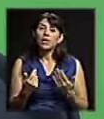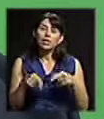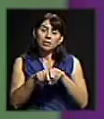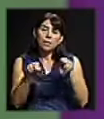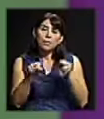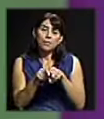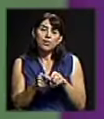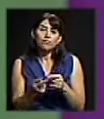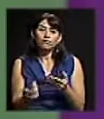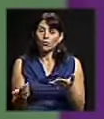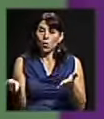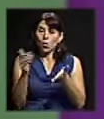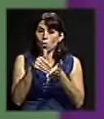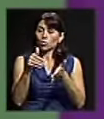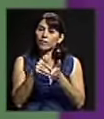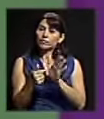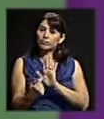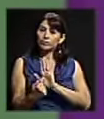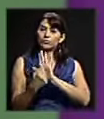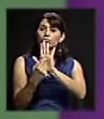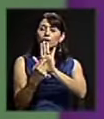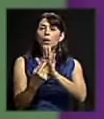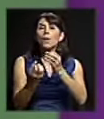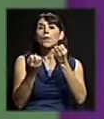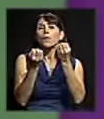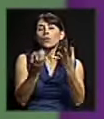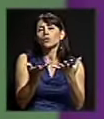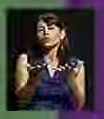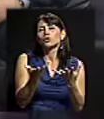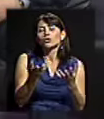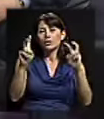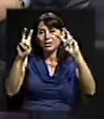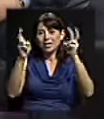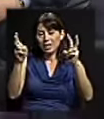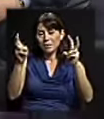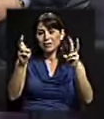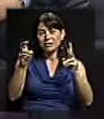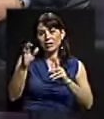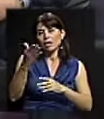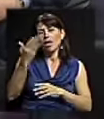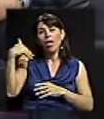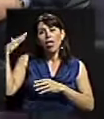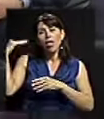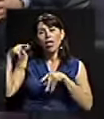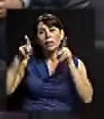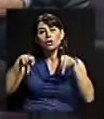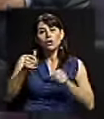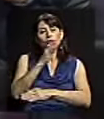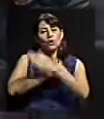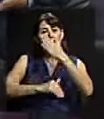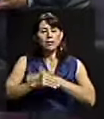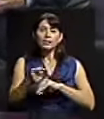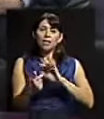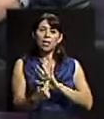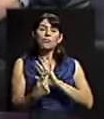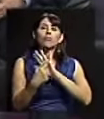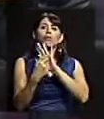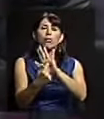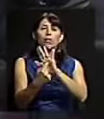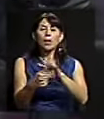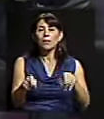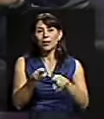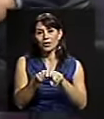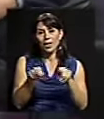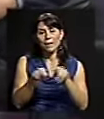reivindicaciones sociales que han sido planteadas históricamente por personas con discapacidad pero también va más allá